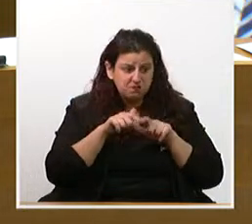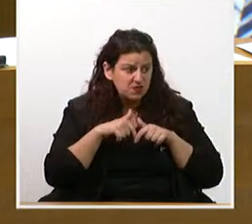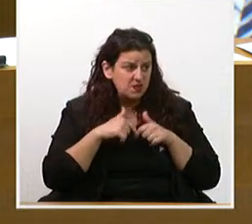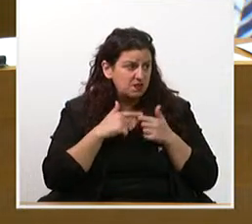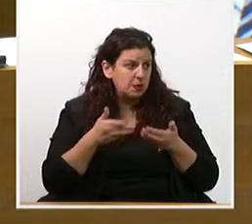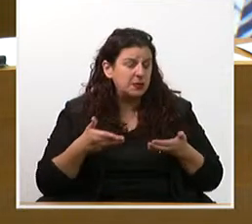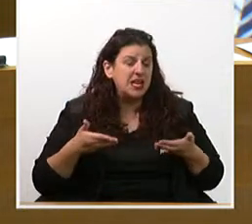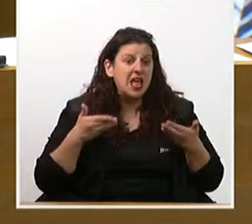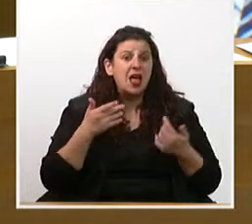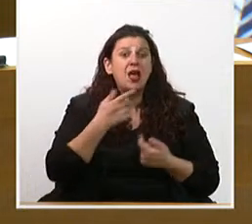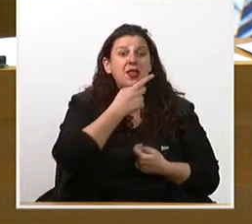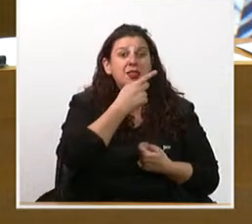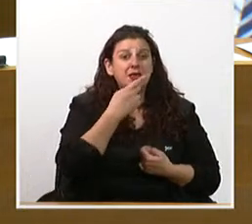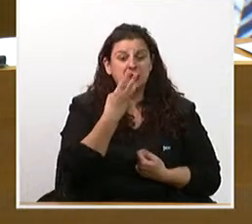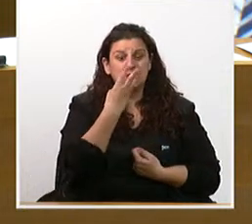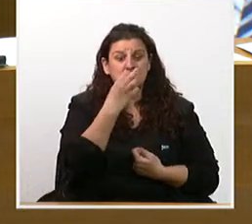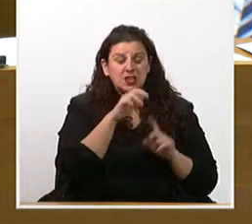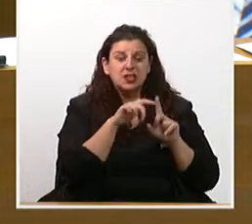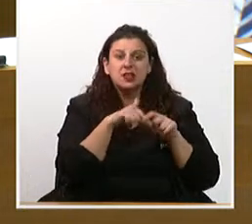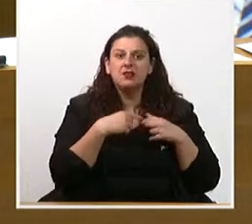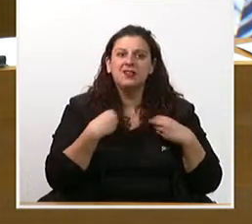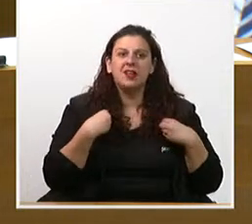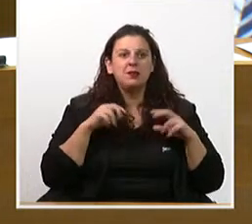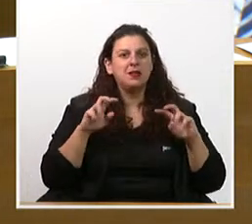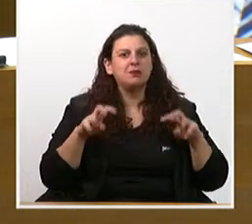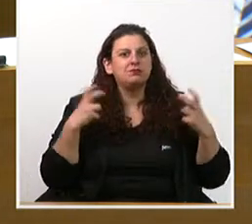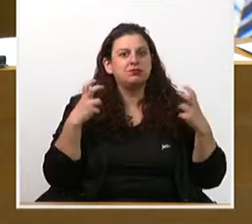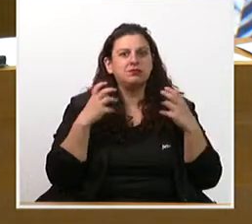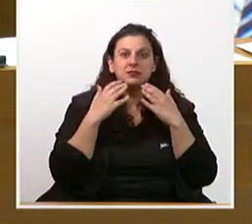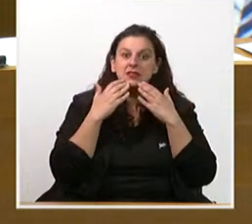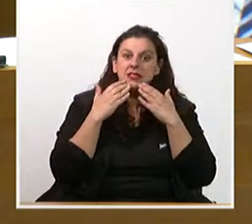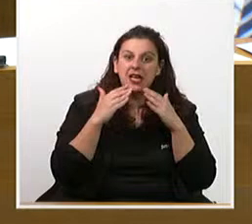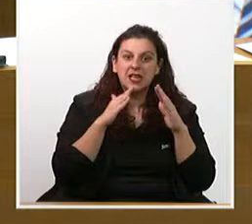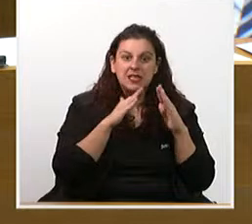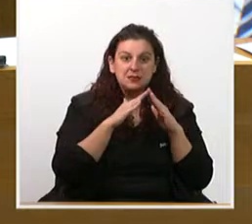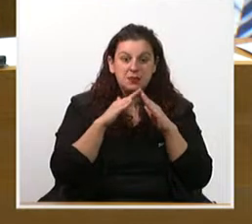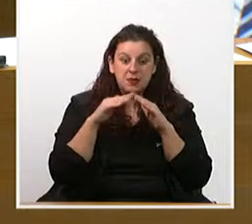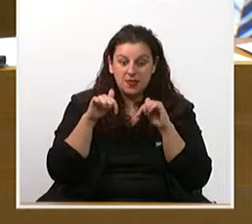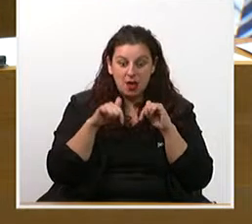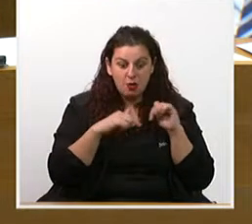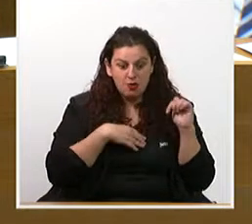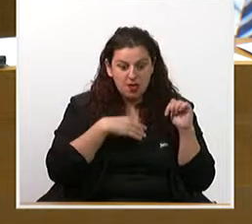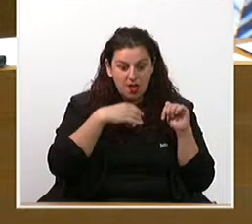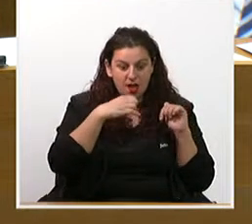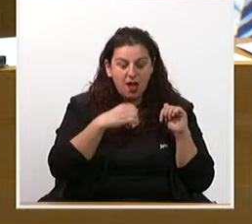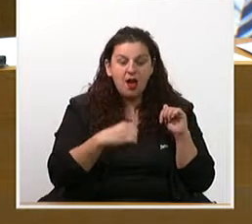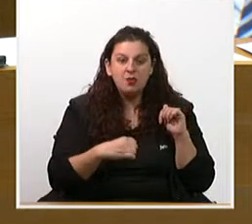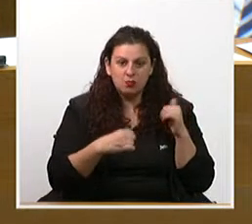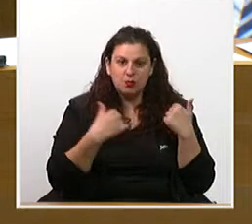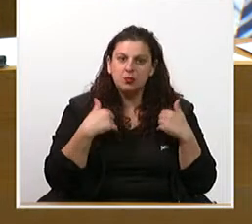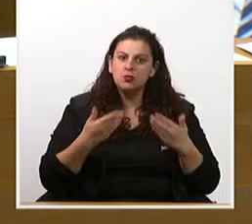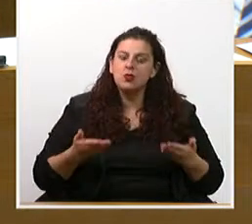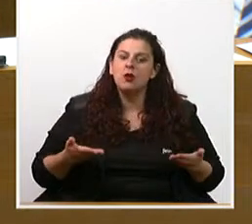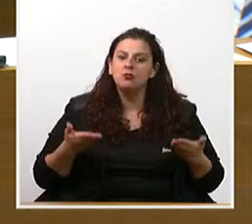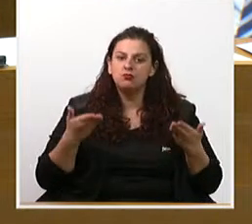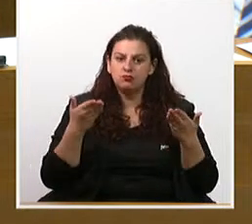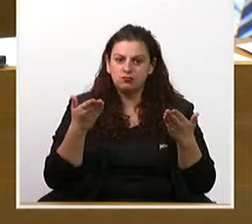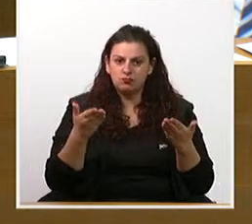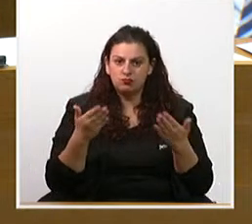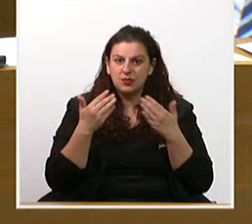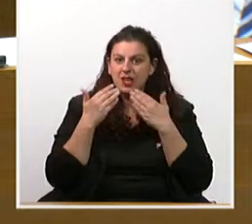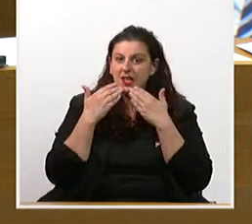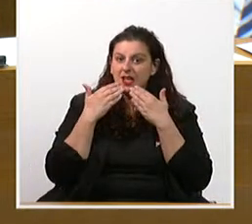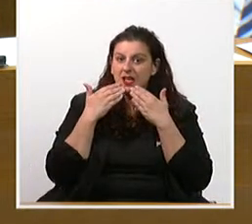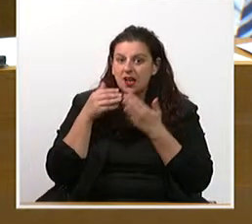130 familias a rehacer su vida Gracias a las viviendas que hoy el ayuntamiento Eh ya ha puesto a su disposición Gracias a las